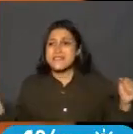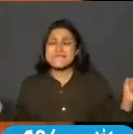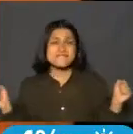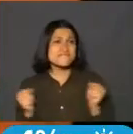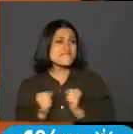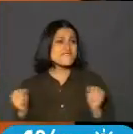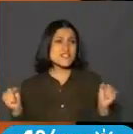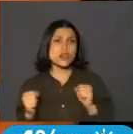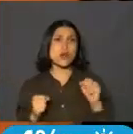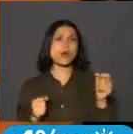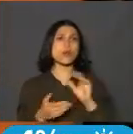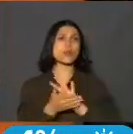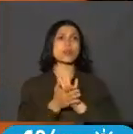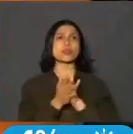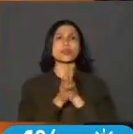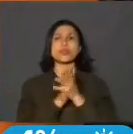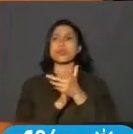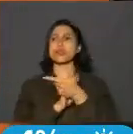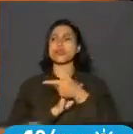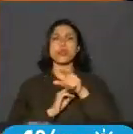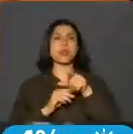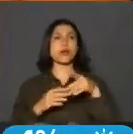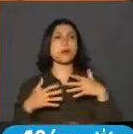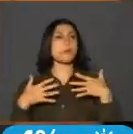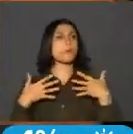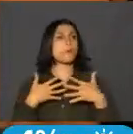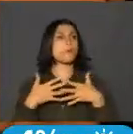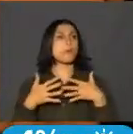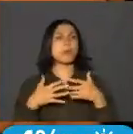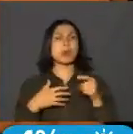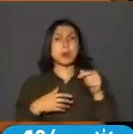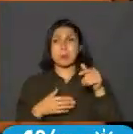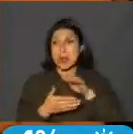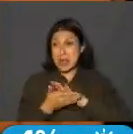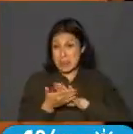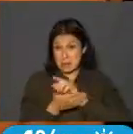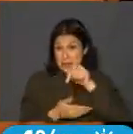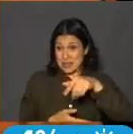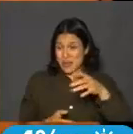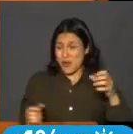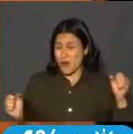están como, o sea, si uno estuviera en otoño en Santiago, pero aquí hace un frío, Pri.